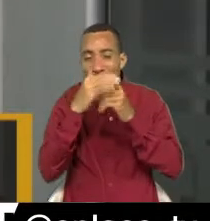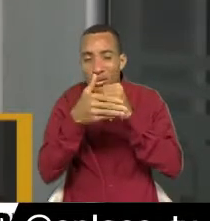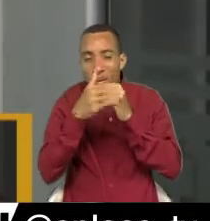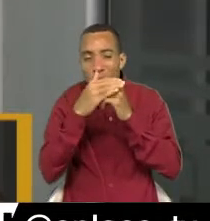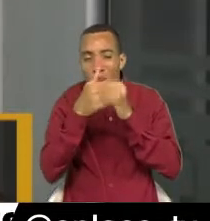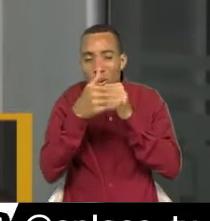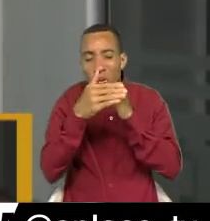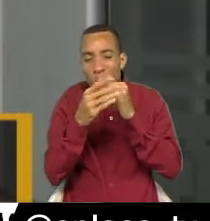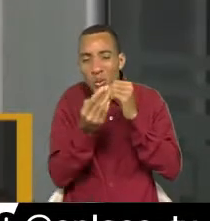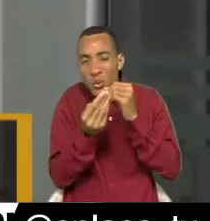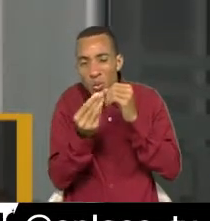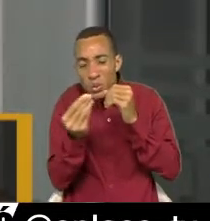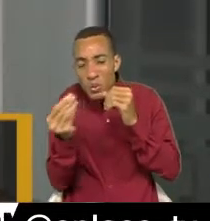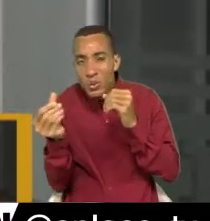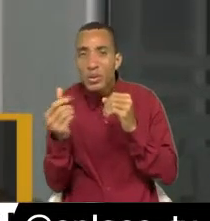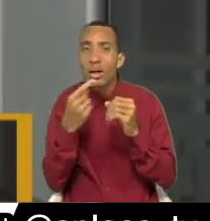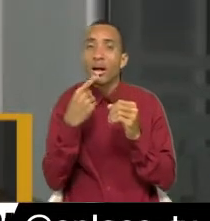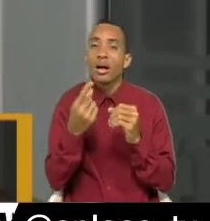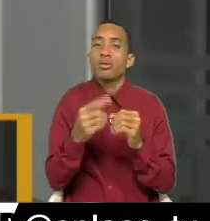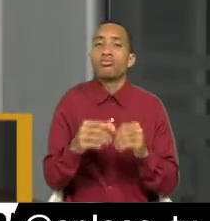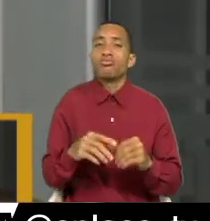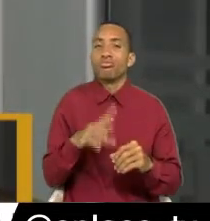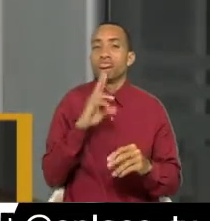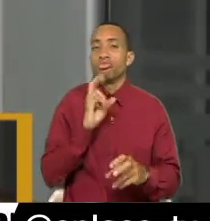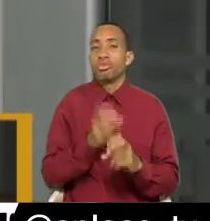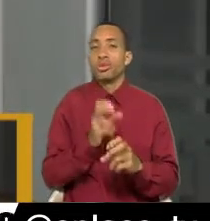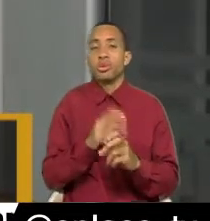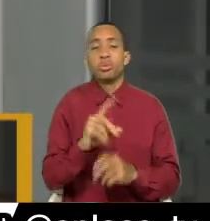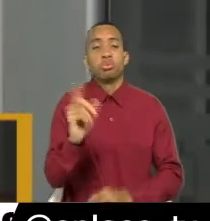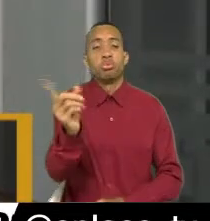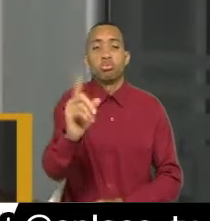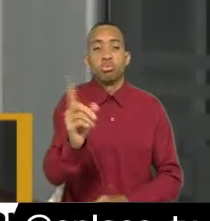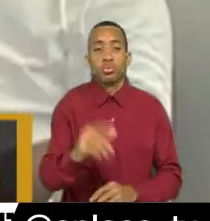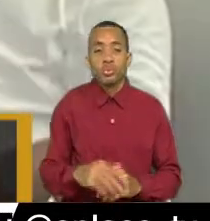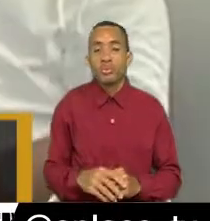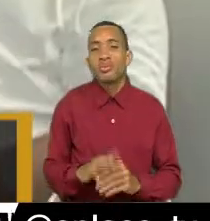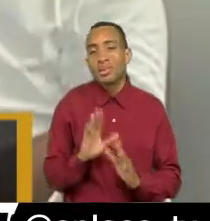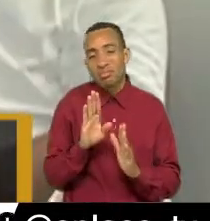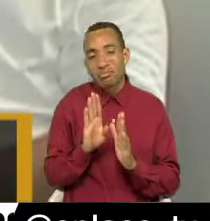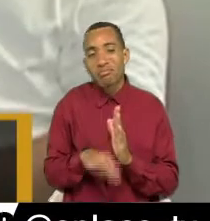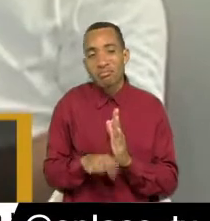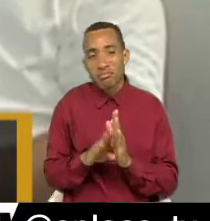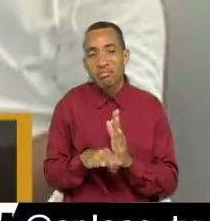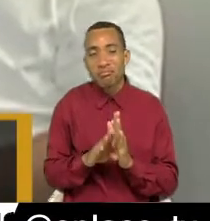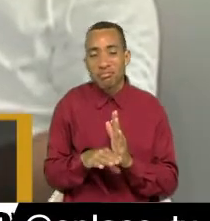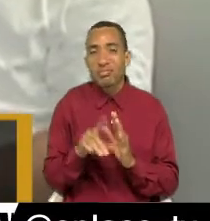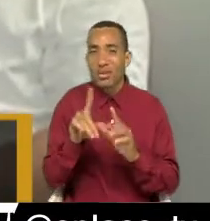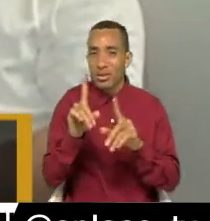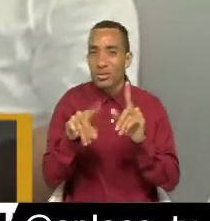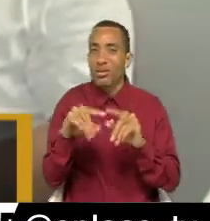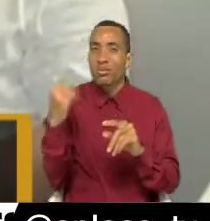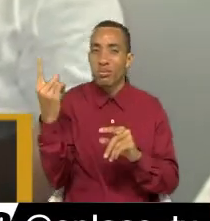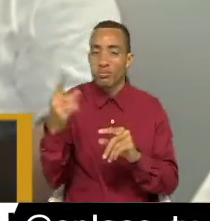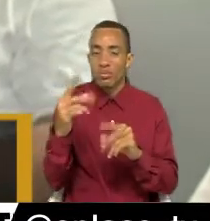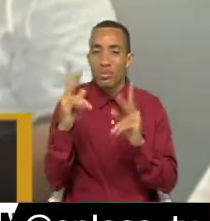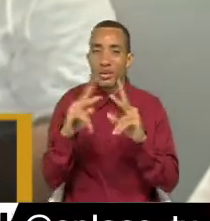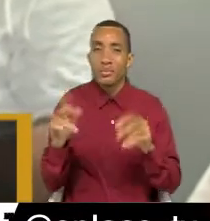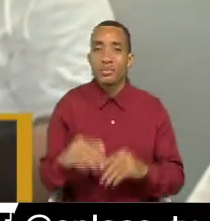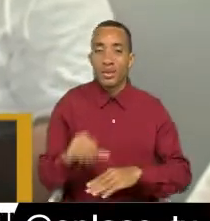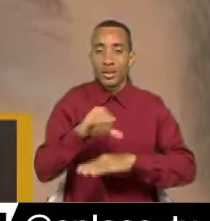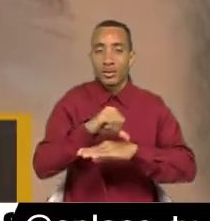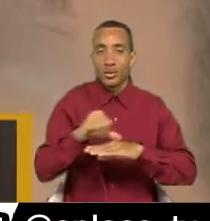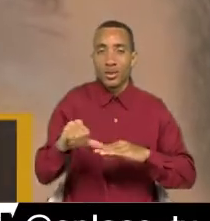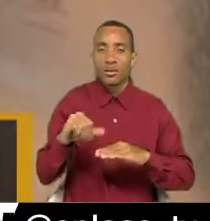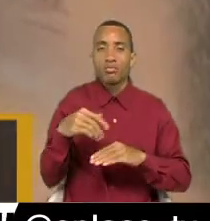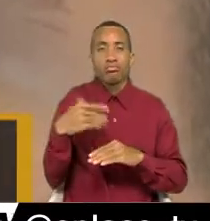es una consulta que no tiene mayor complicación, es una consulta que tiene un costo relativo para la gente, y la cirugía la pueden pagar a